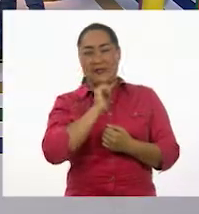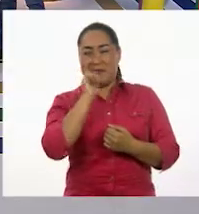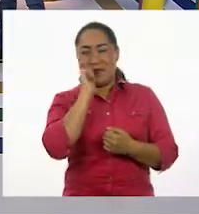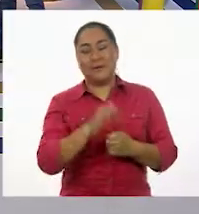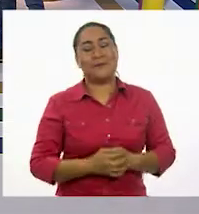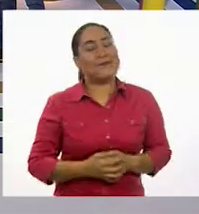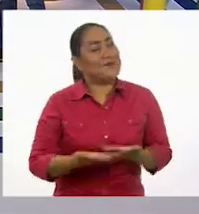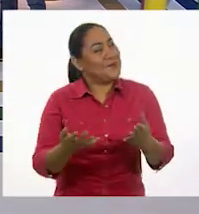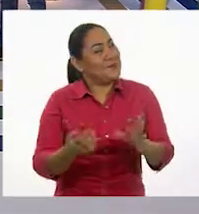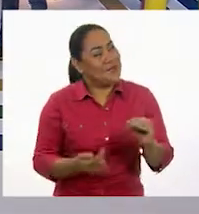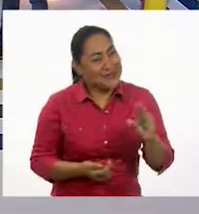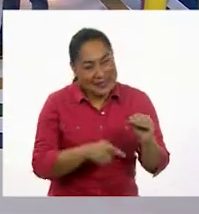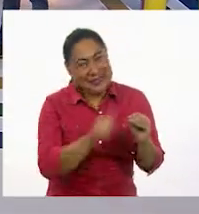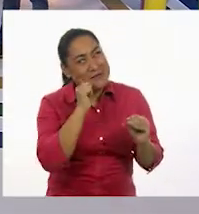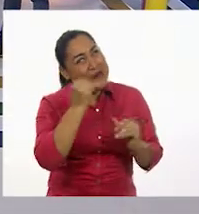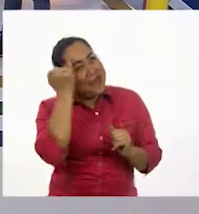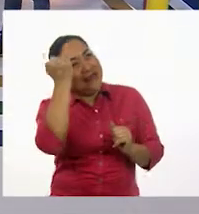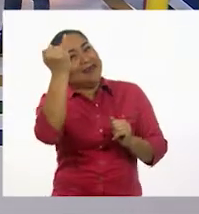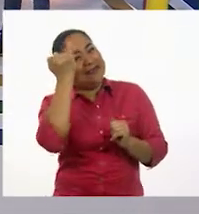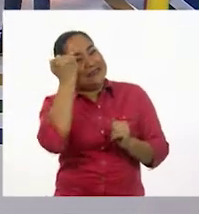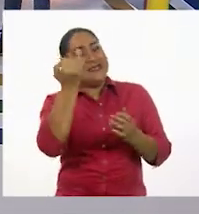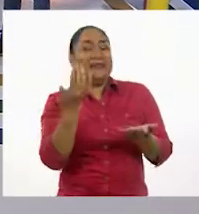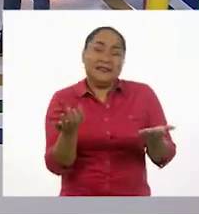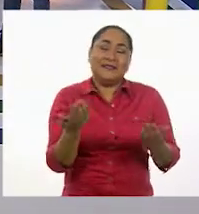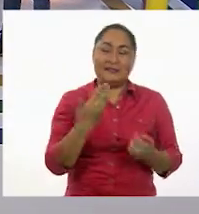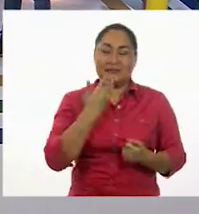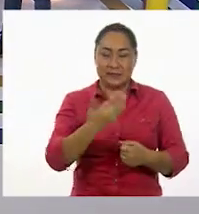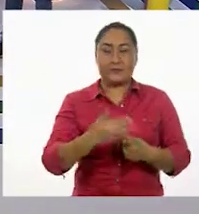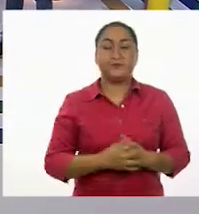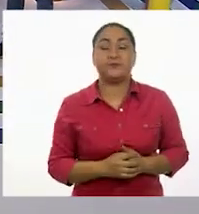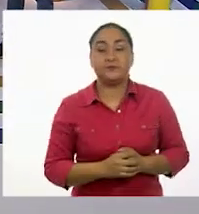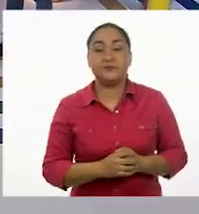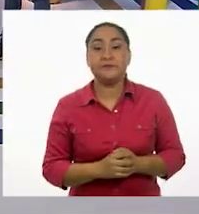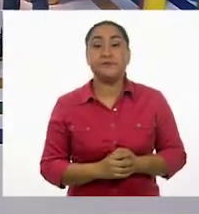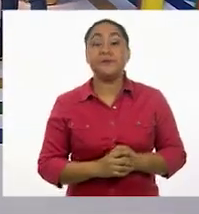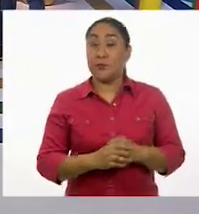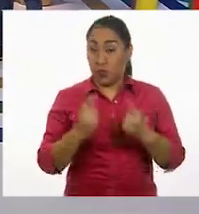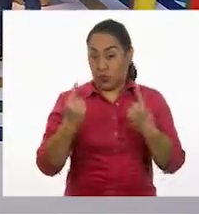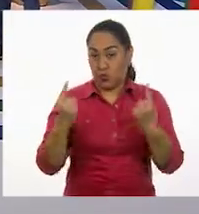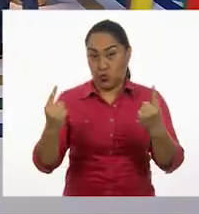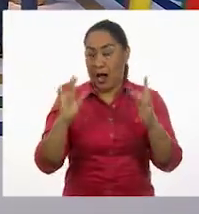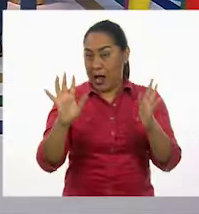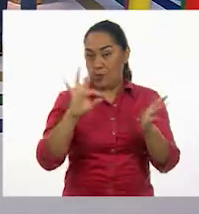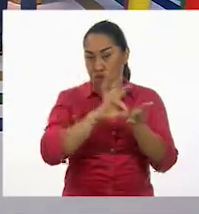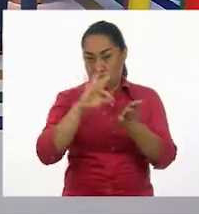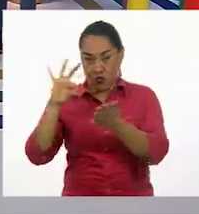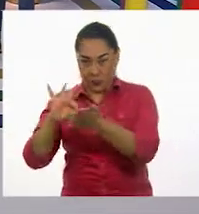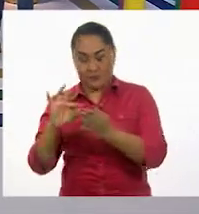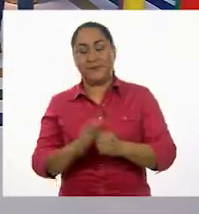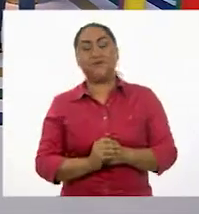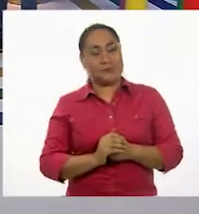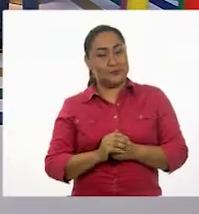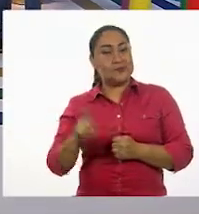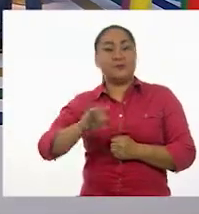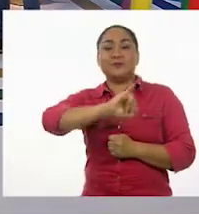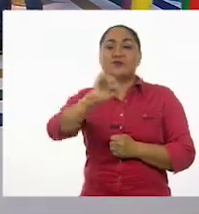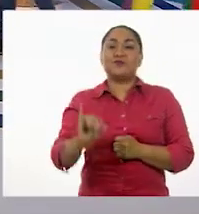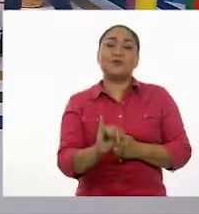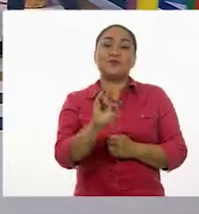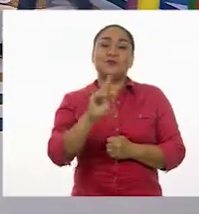Ay, Ton, siempre con tus ocurrencias. Pero bueno, ya lleva cada uno de ustedes un punto. Voy a ponerle el punto suyo a Juan